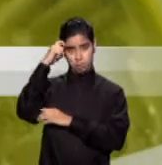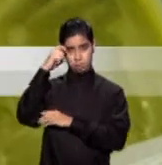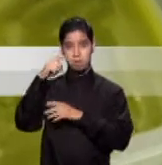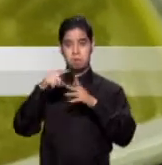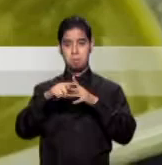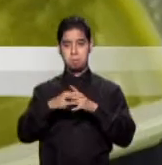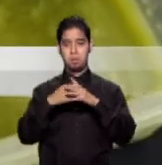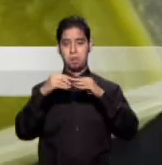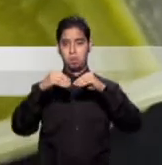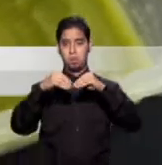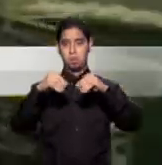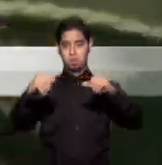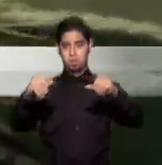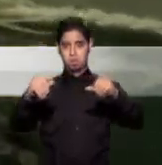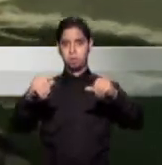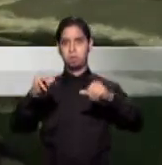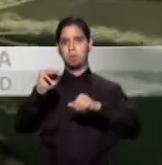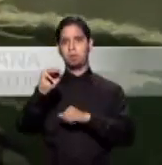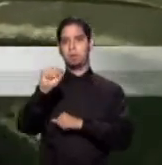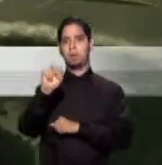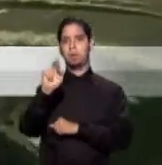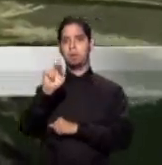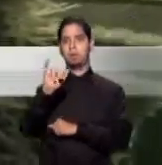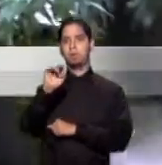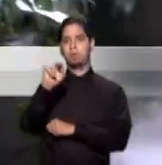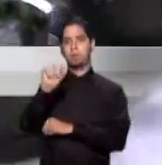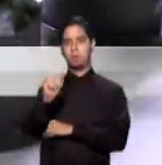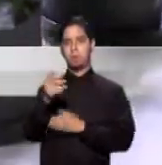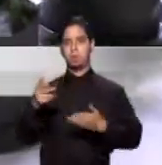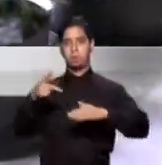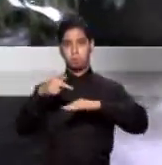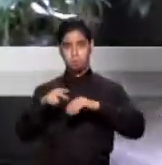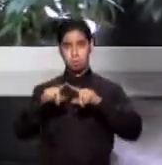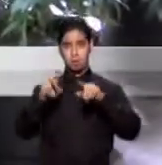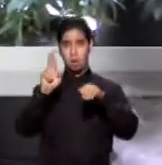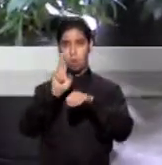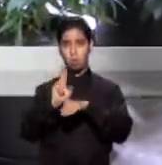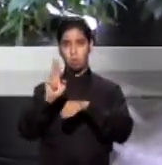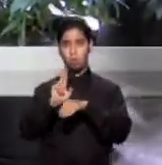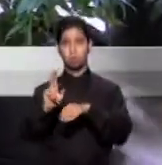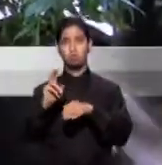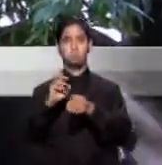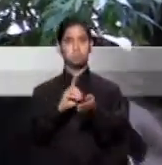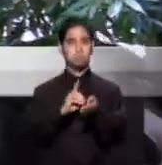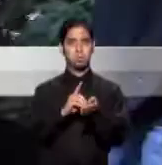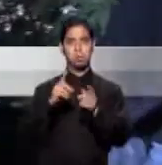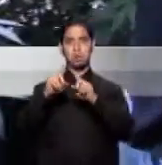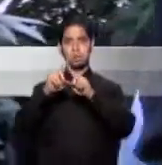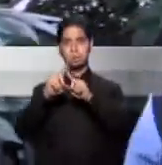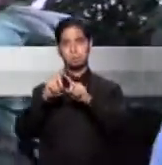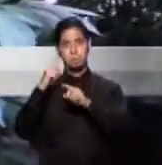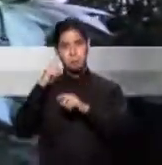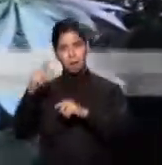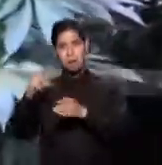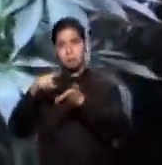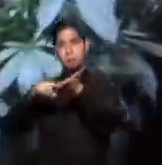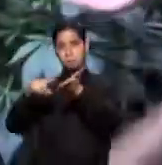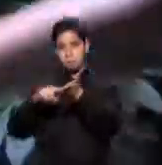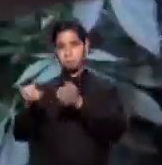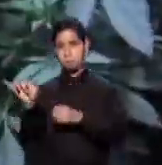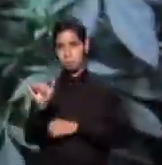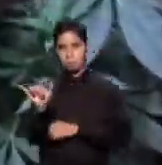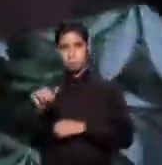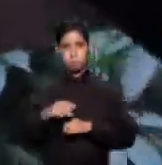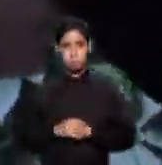el cultivo de la planta de marihuana en Puerto Rico para uso médico y para investigaciones. El proceso lo regulará